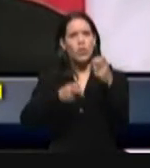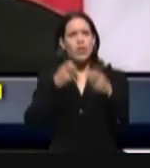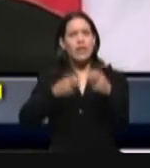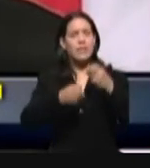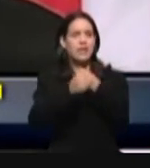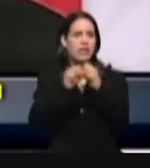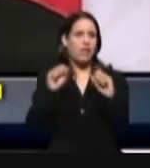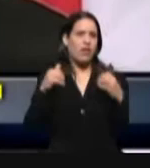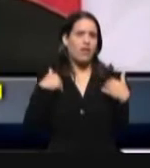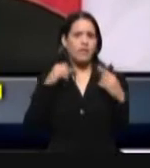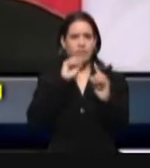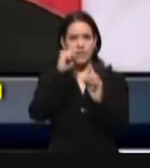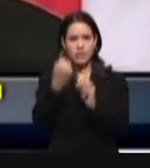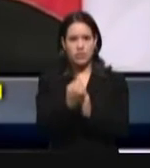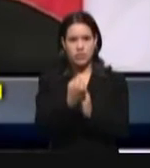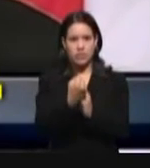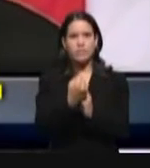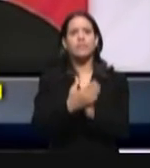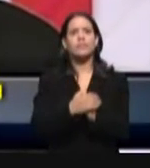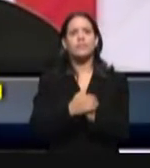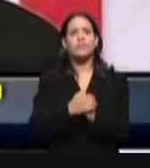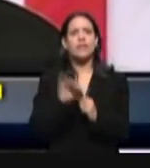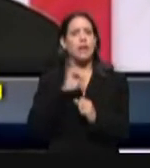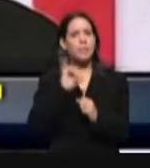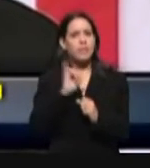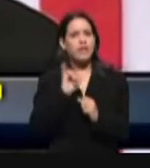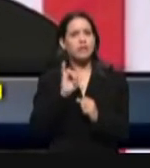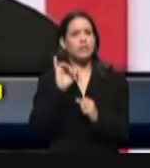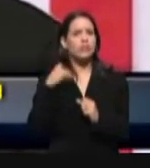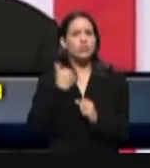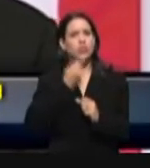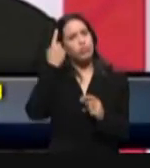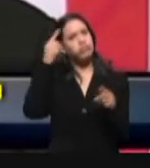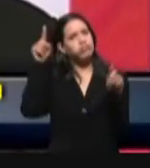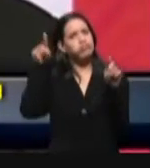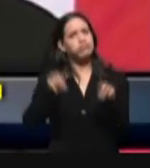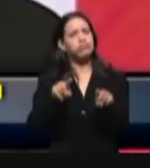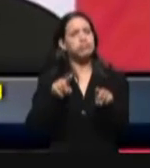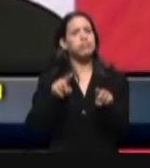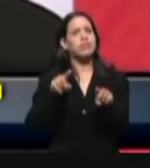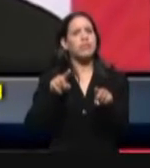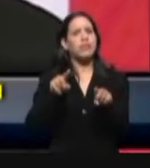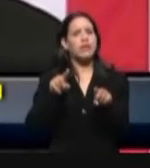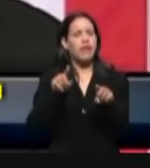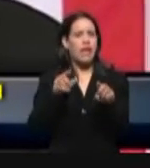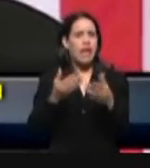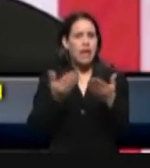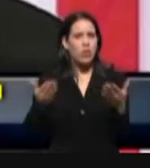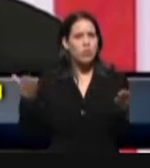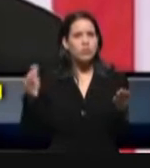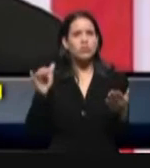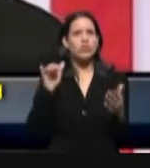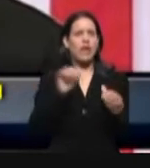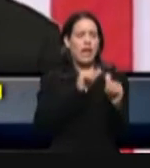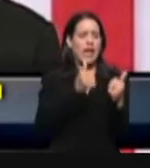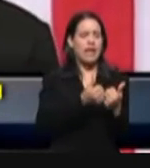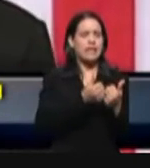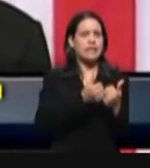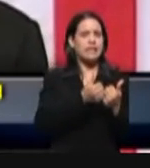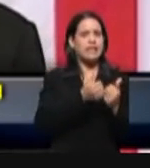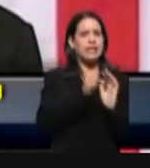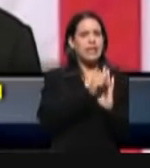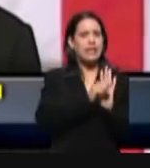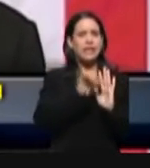nuestra sociedad. Asimismo, continuaremos con la coordinación de esfuerzos y recursos entre las agencias de seguridad estatales y